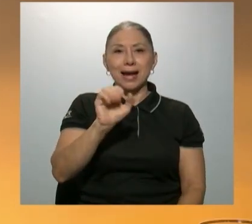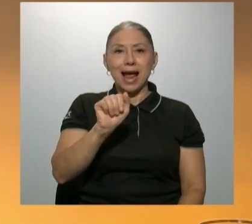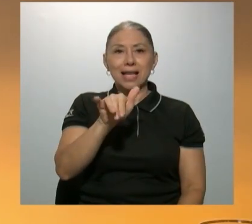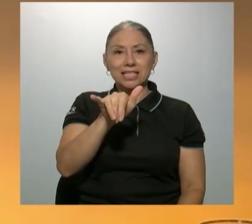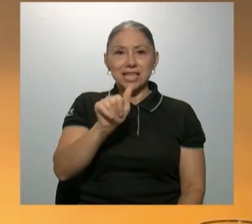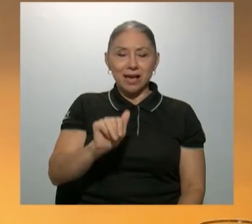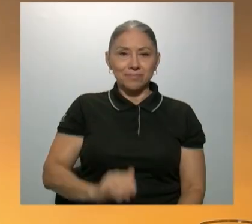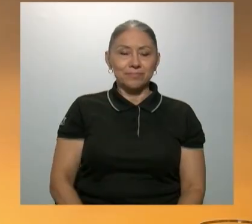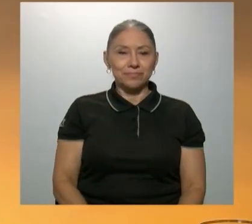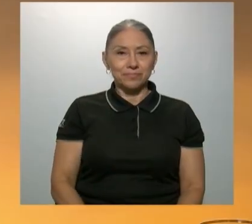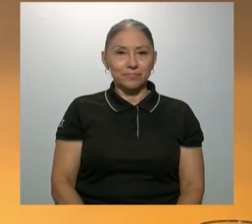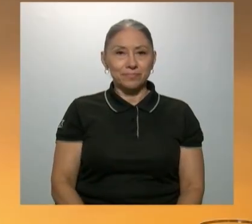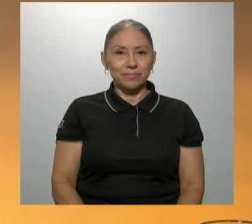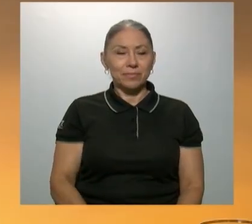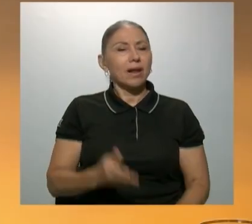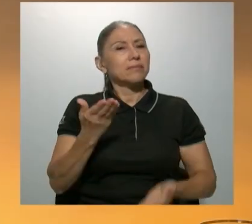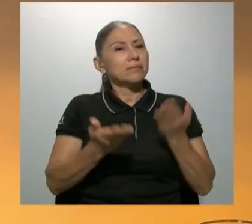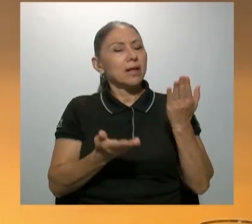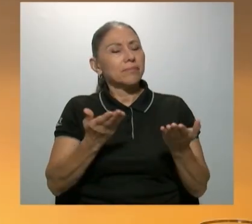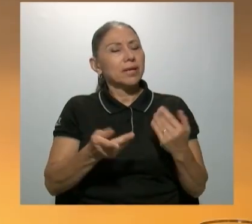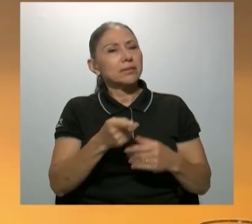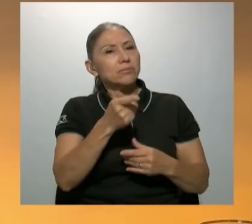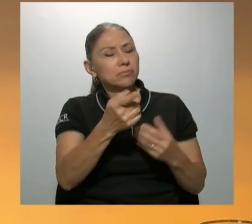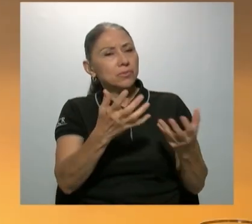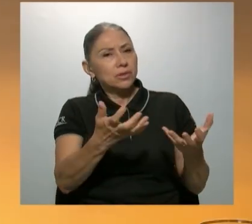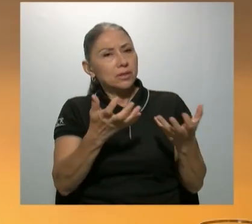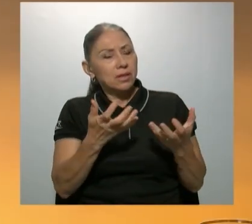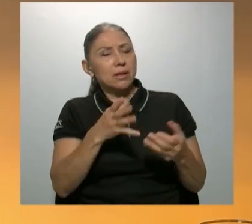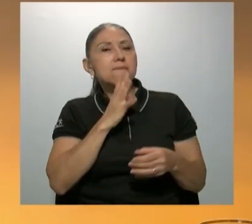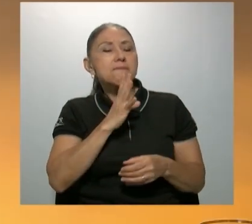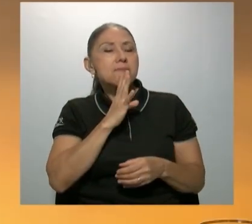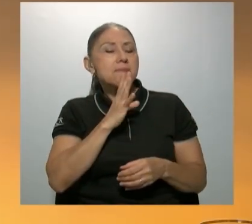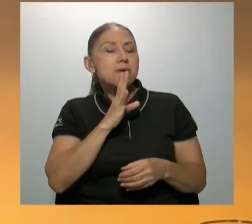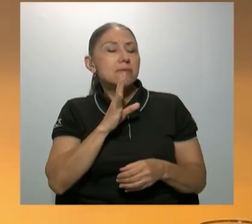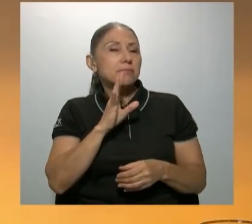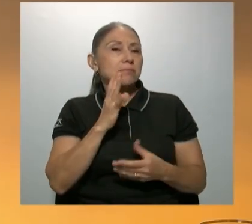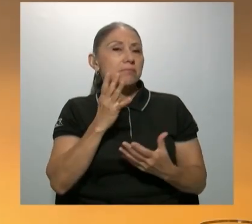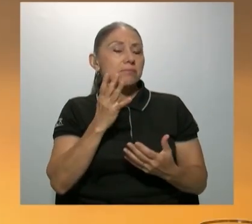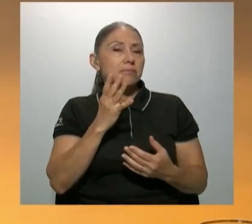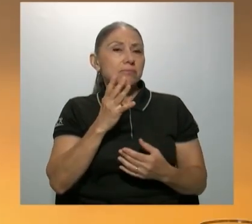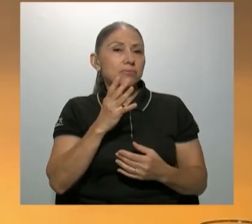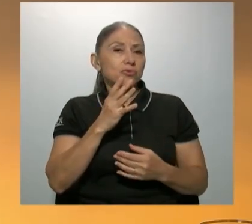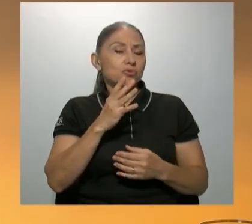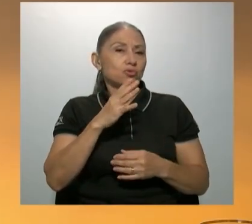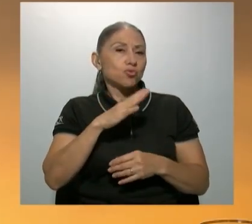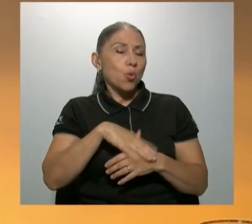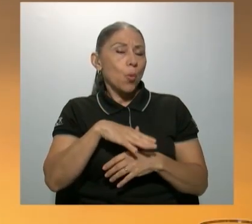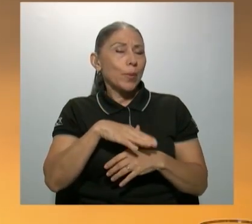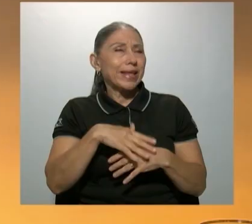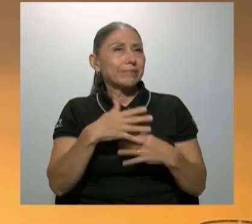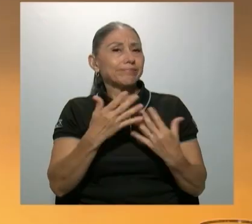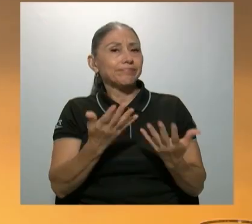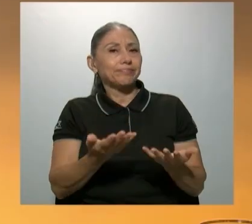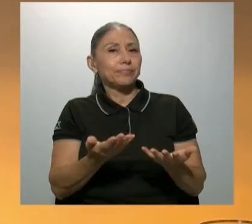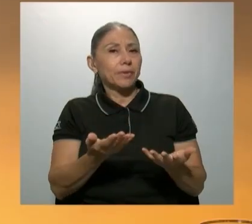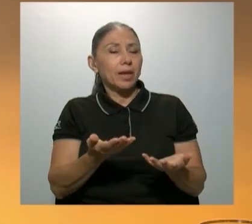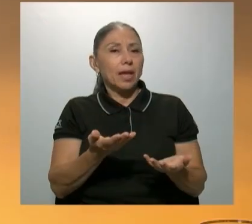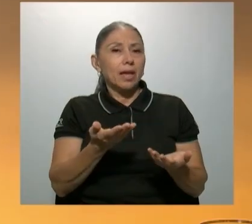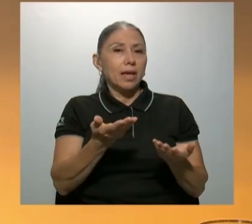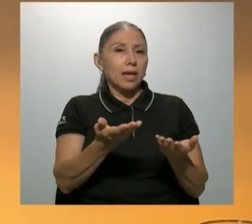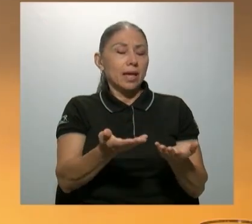Tal vez, don Eduardo, si usted quiere referirse un poco a este